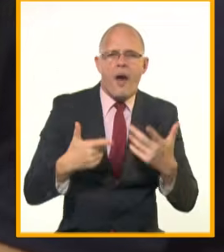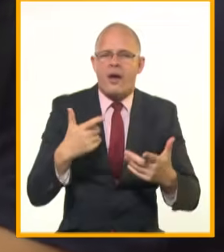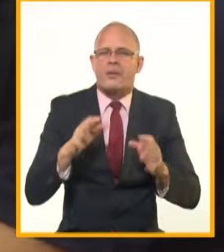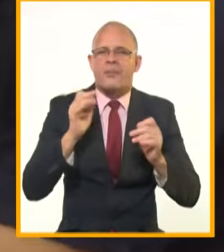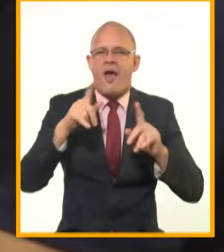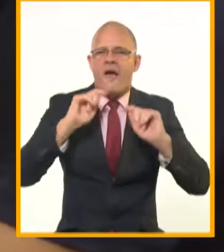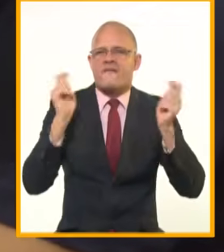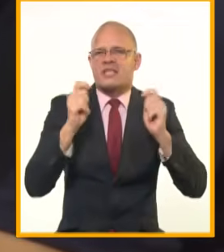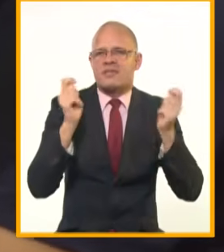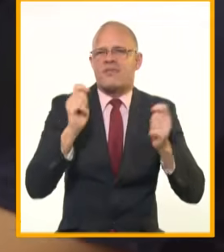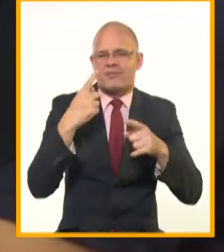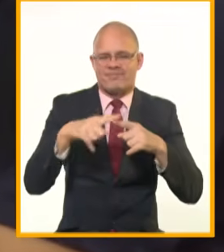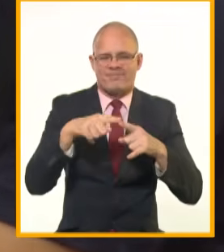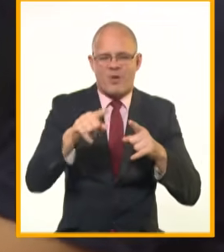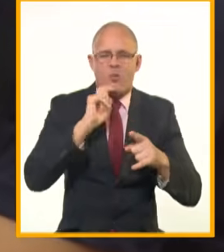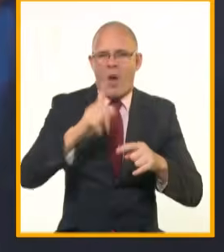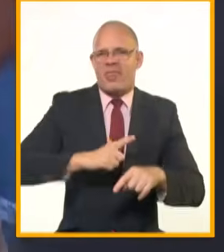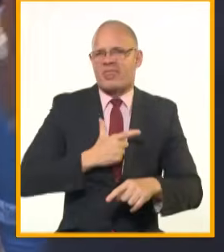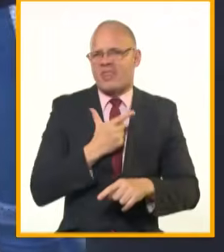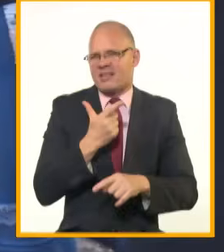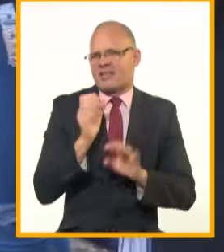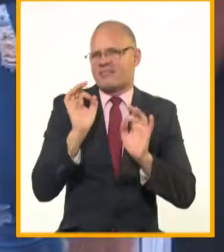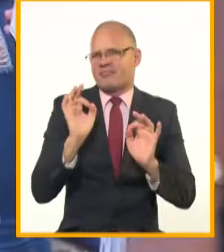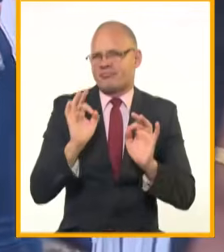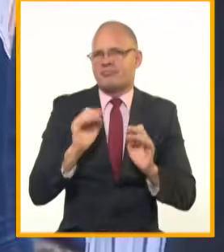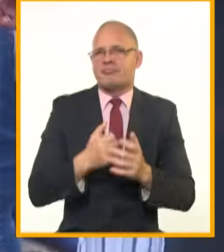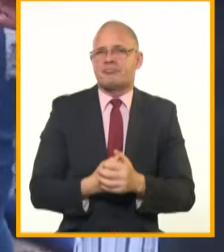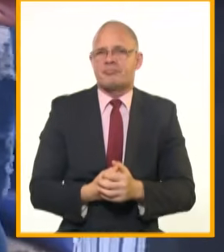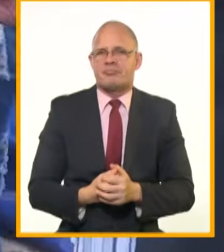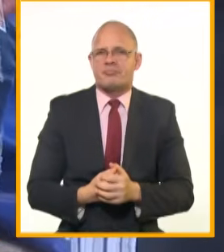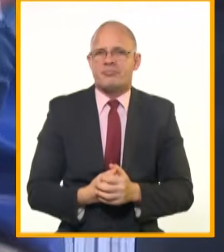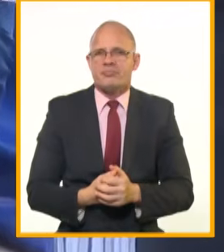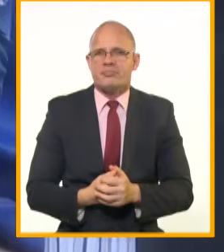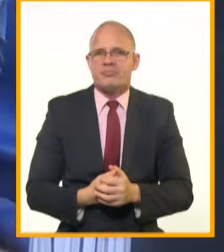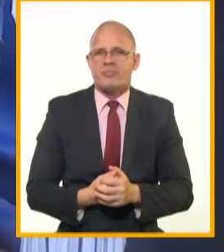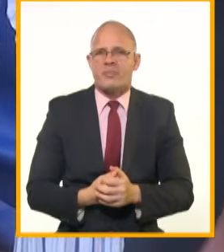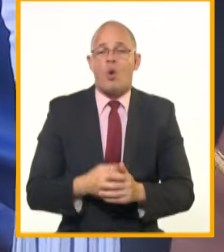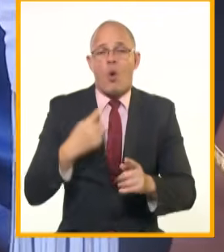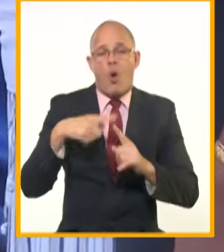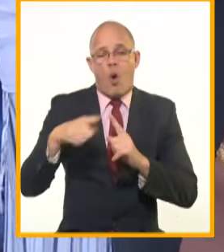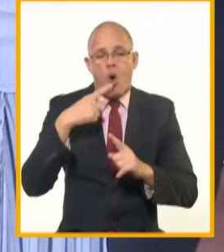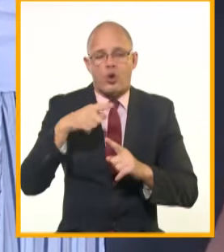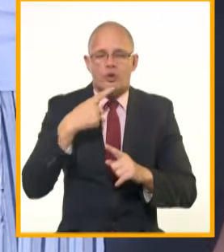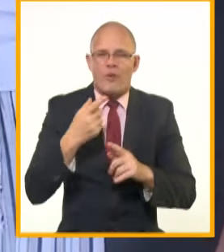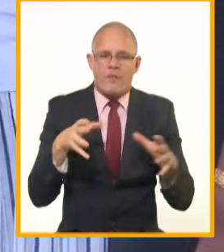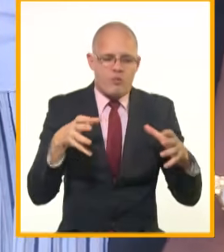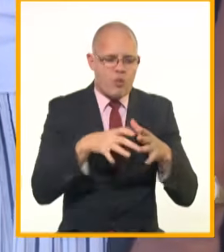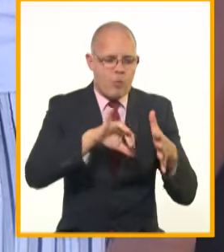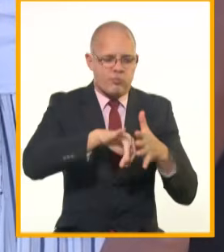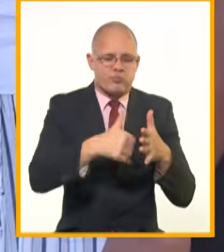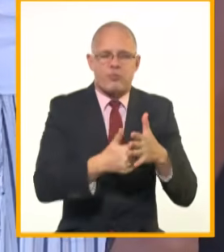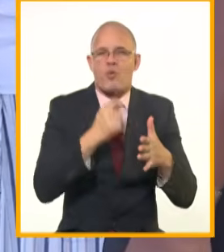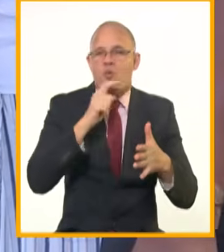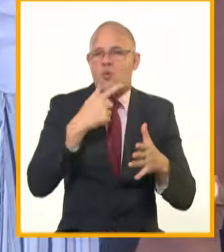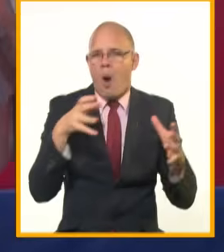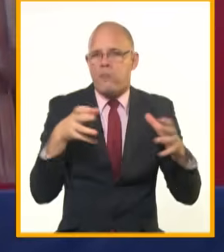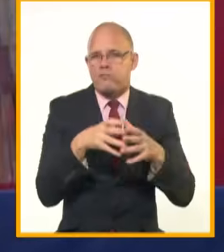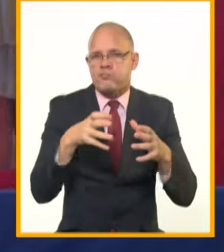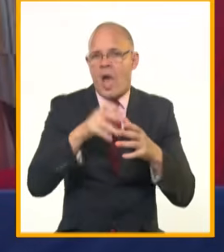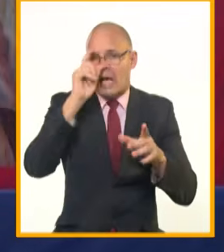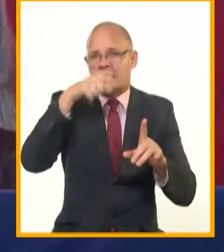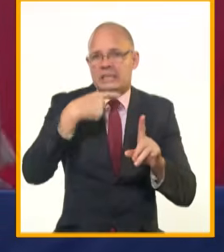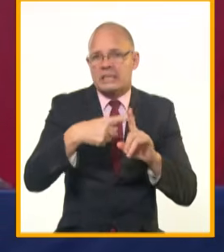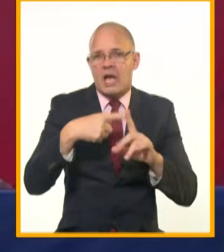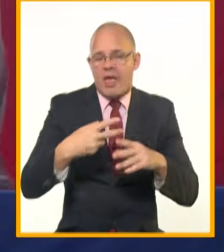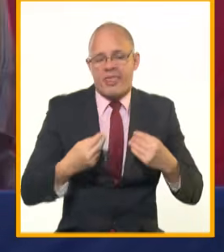Festival Provincial de Artistas Aficionados. La entrega del Premio del Barrio al Proyecto Fusión en septiembre celebró iniciativas que desde